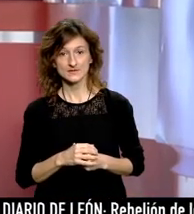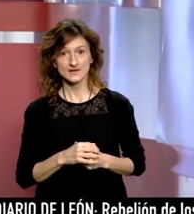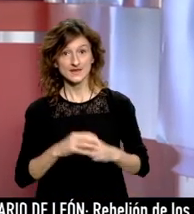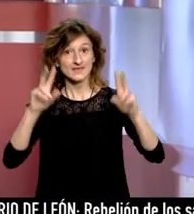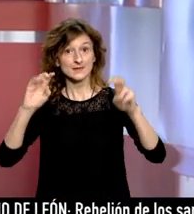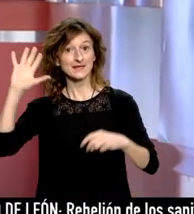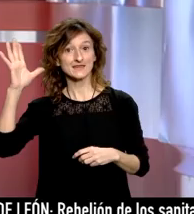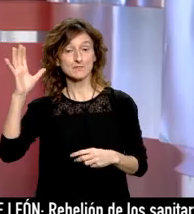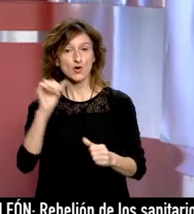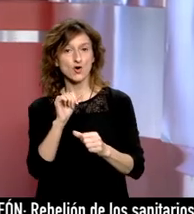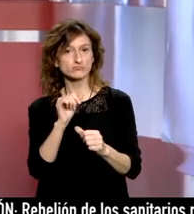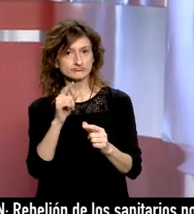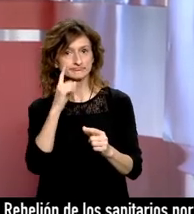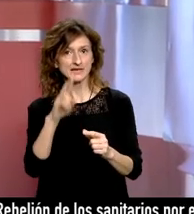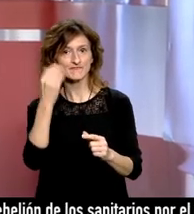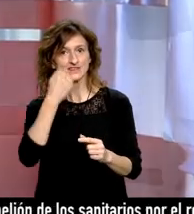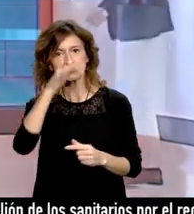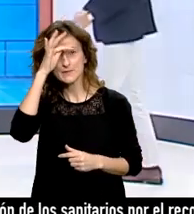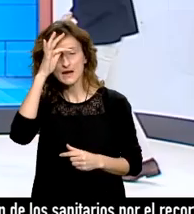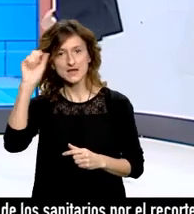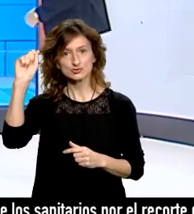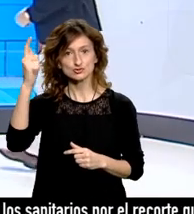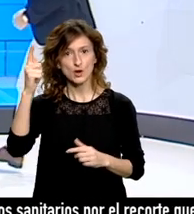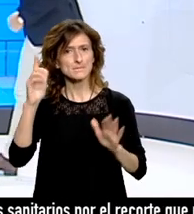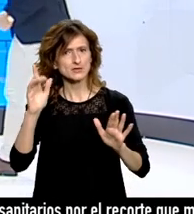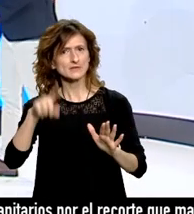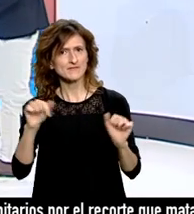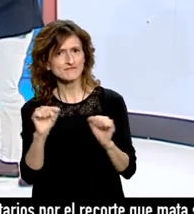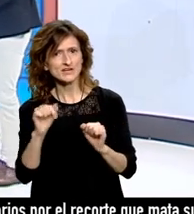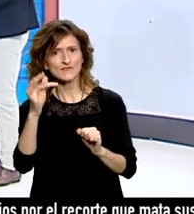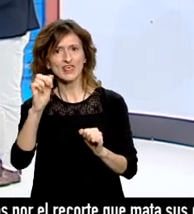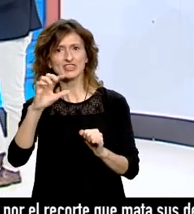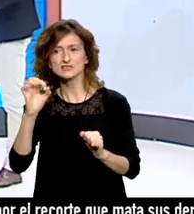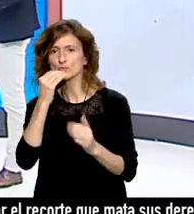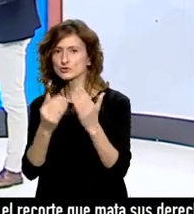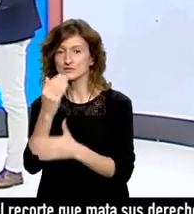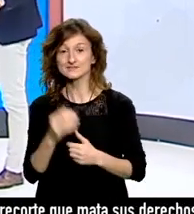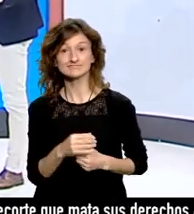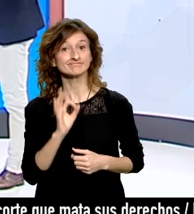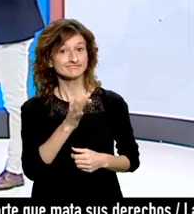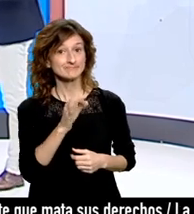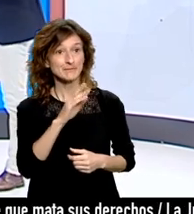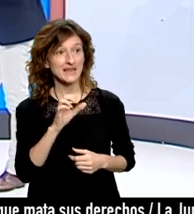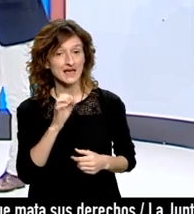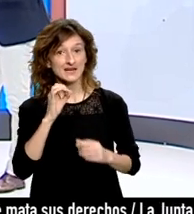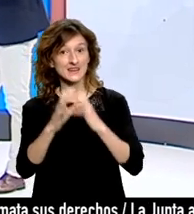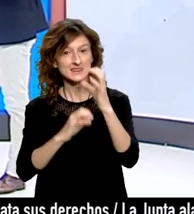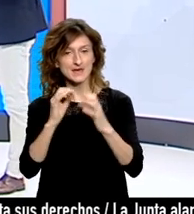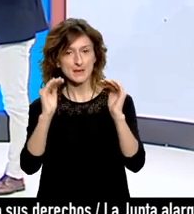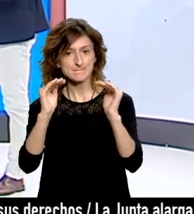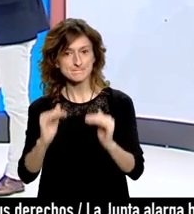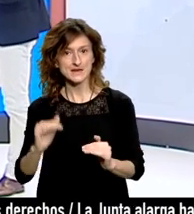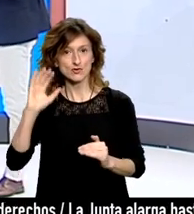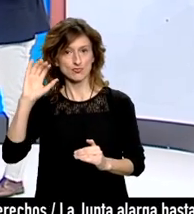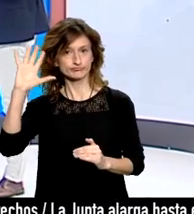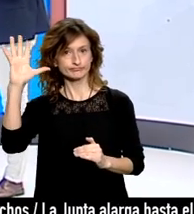Y en cuanto al tiempo, nos espera un fin de semana de sol, pero también de frío. Francisco, buenos días. Así es, Pilar, las nieblas van a menos,